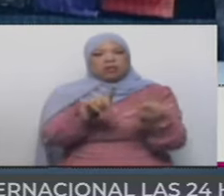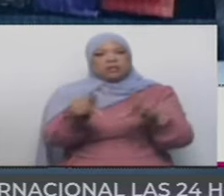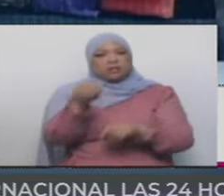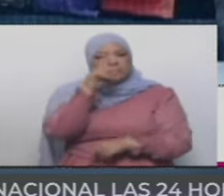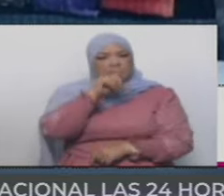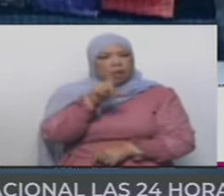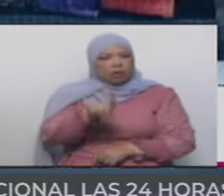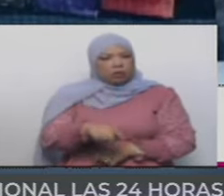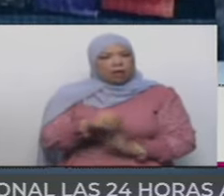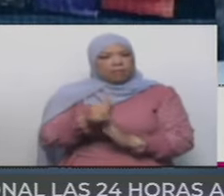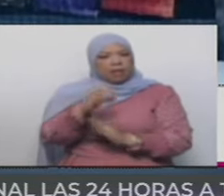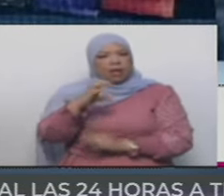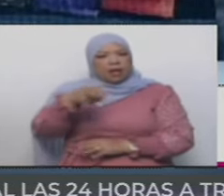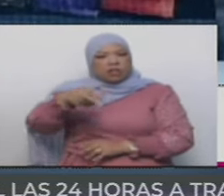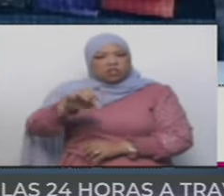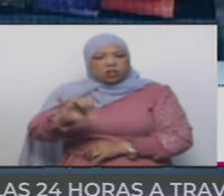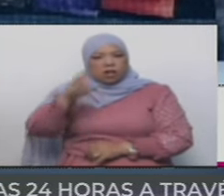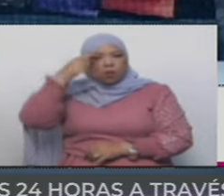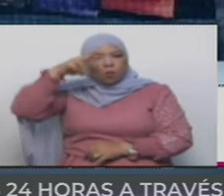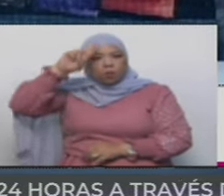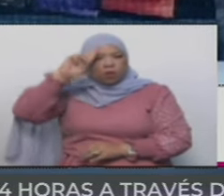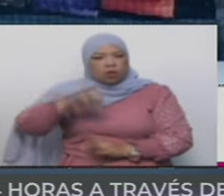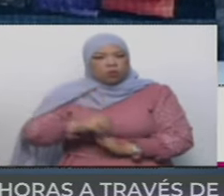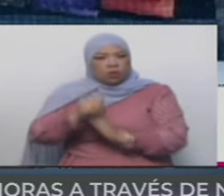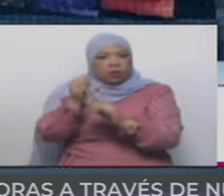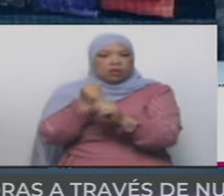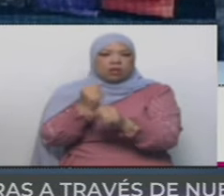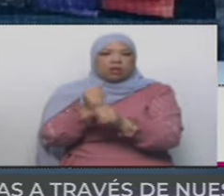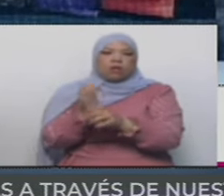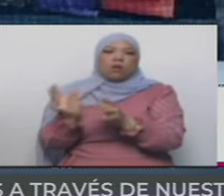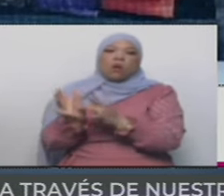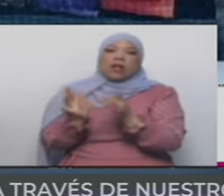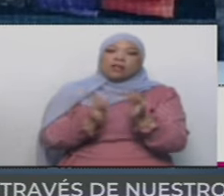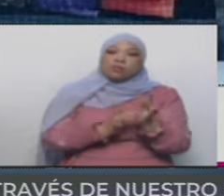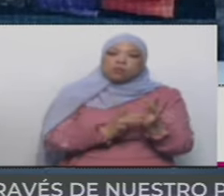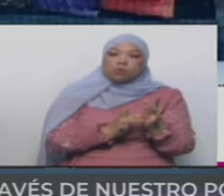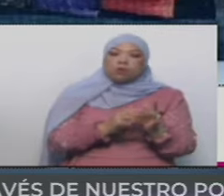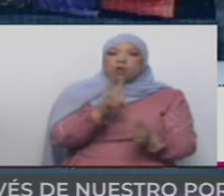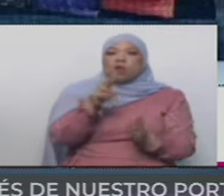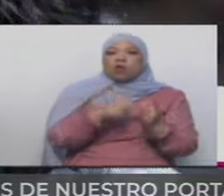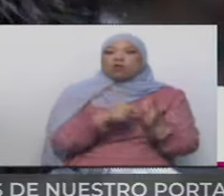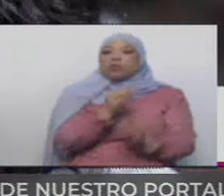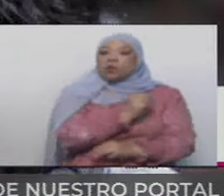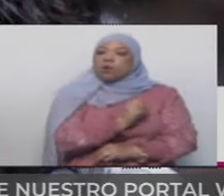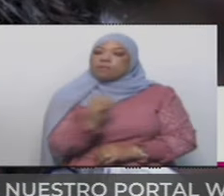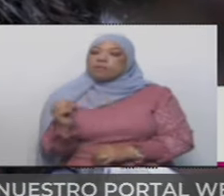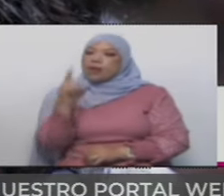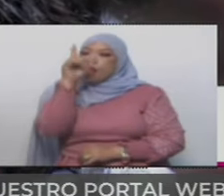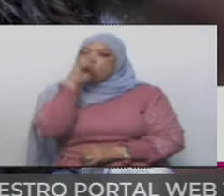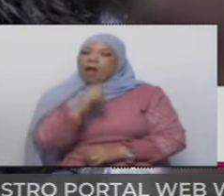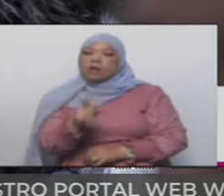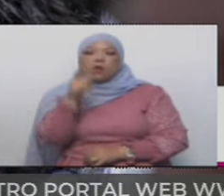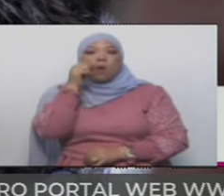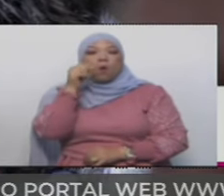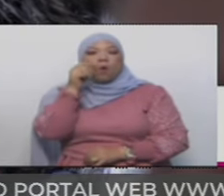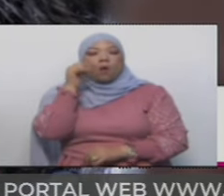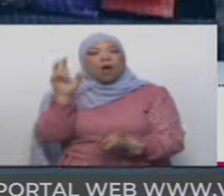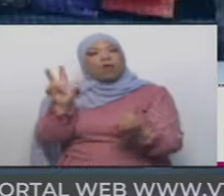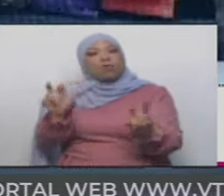años, hace falta, como dijera Jesús de Nazaret hace 2000 años, hace falta el hombre